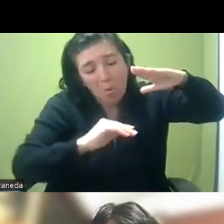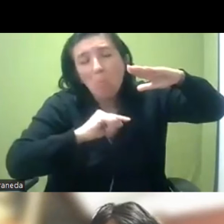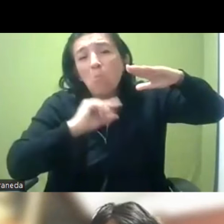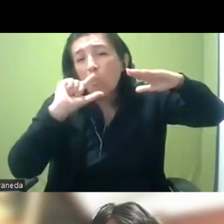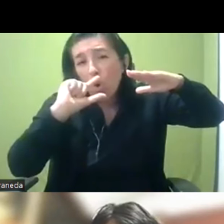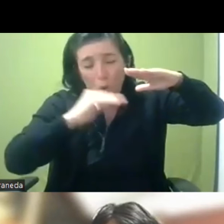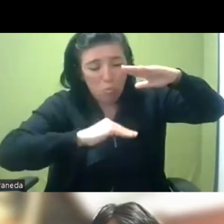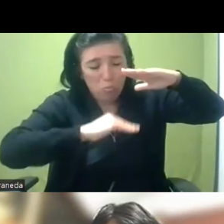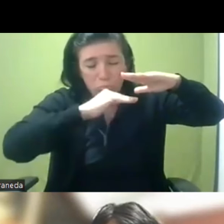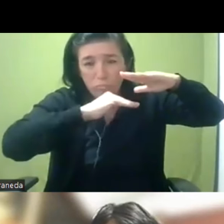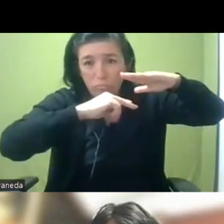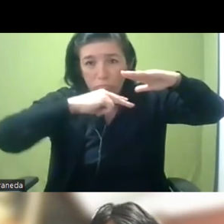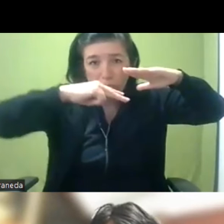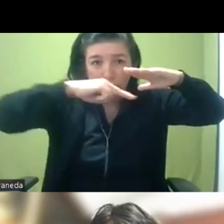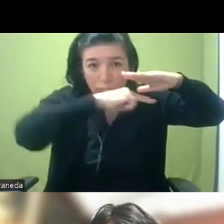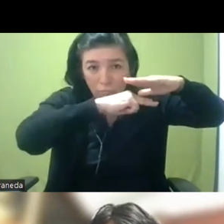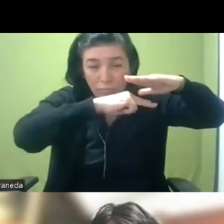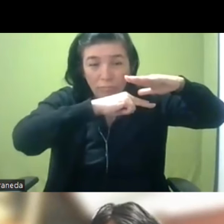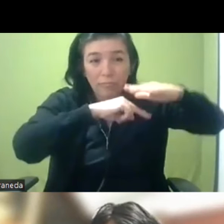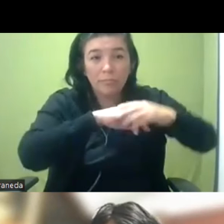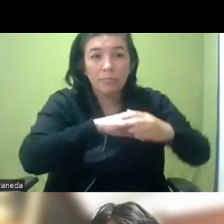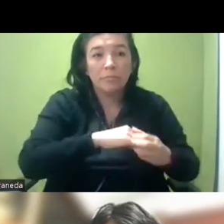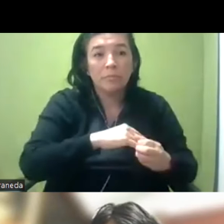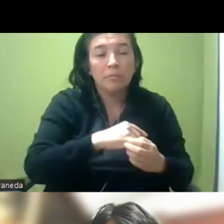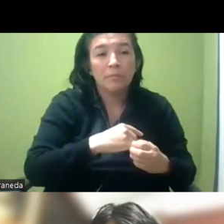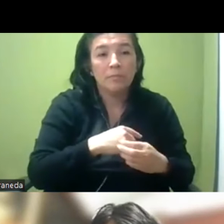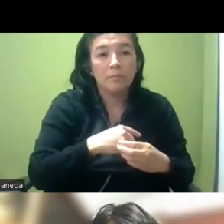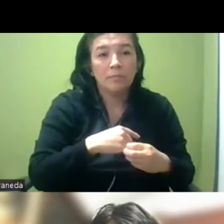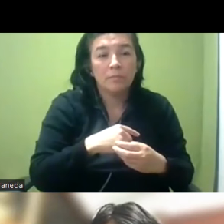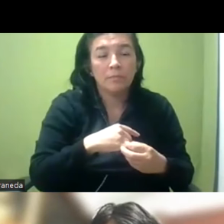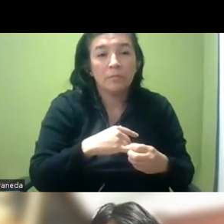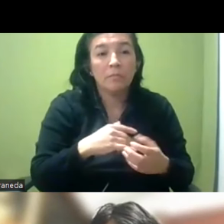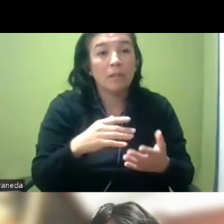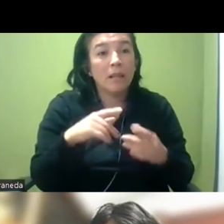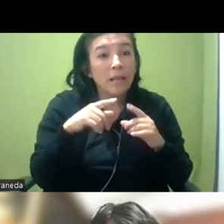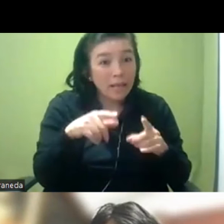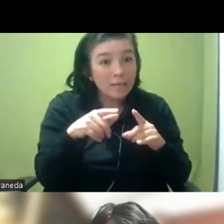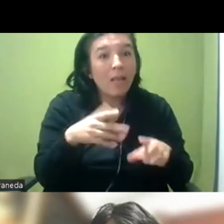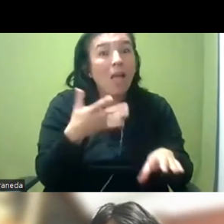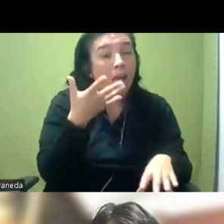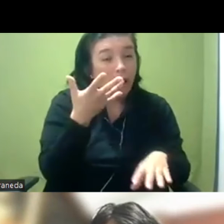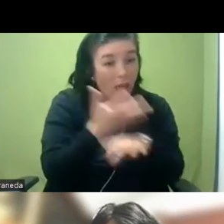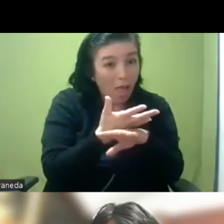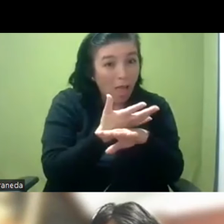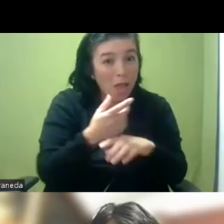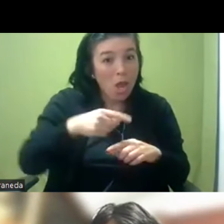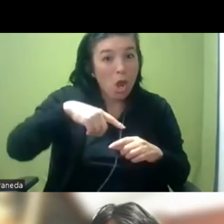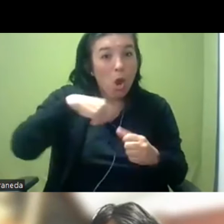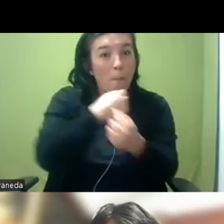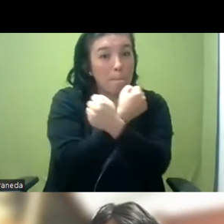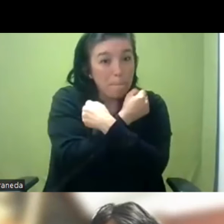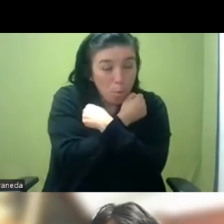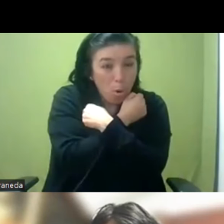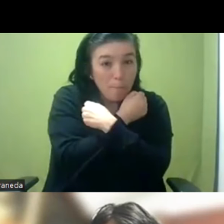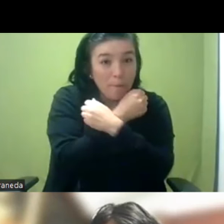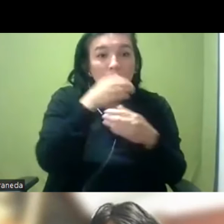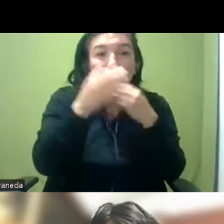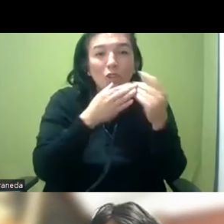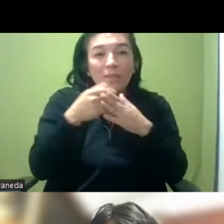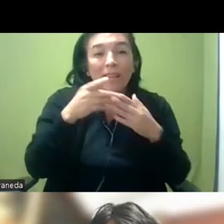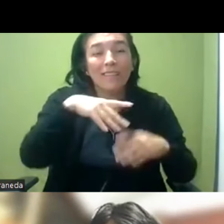eh, y tenemos de ese tipo de momificación en el Museo